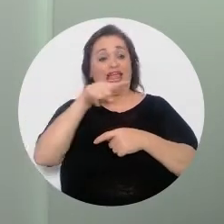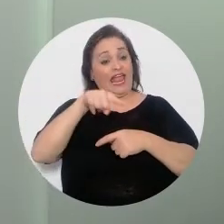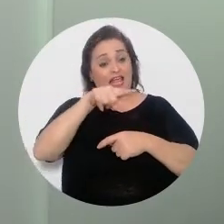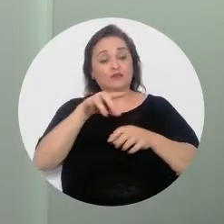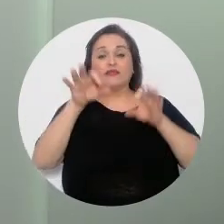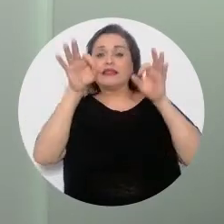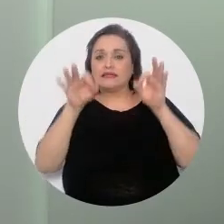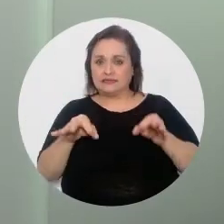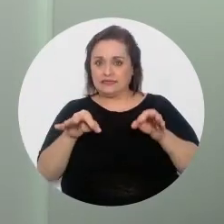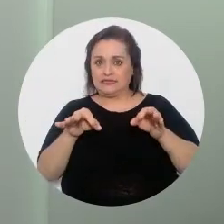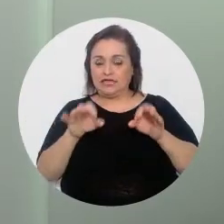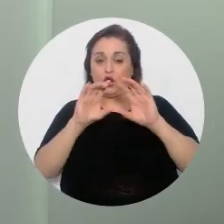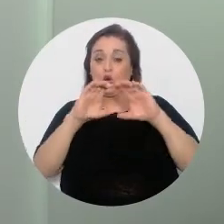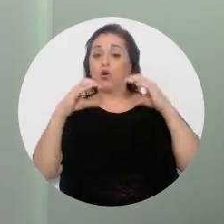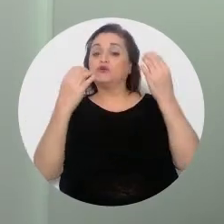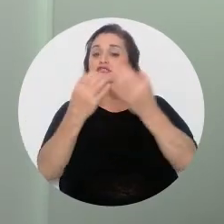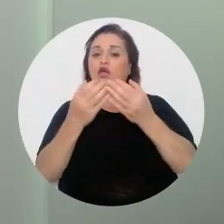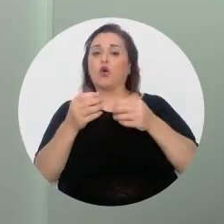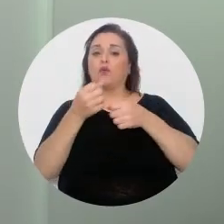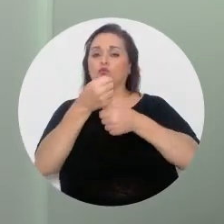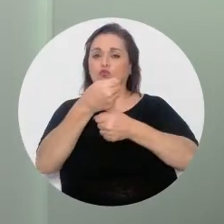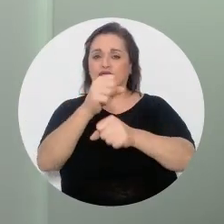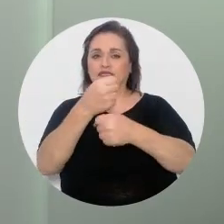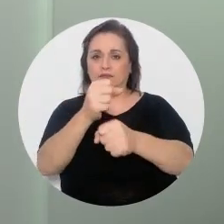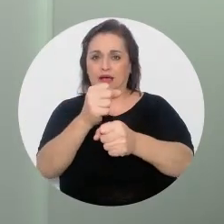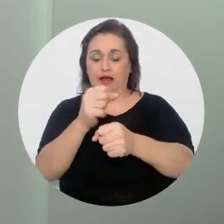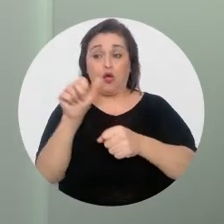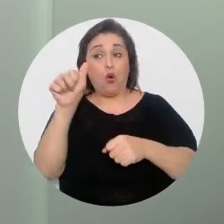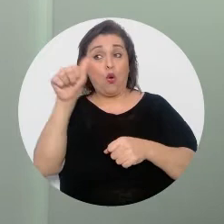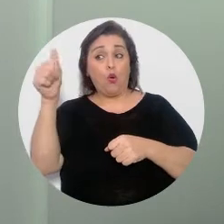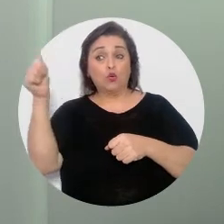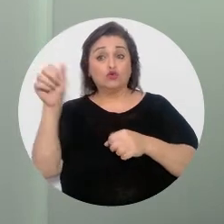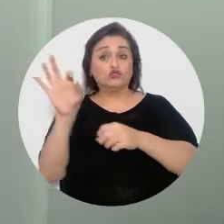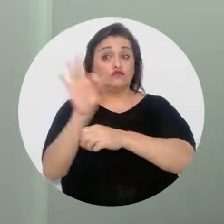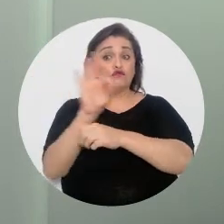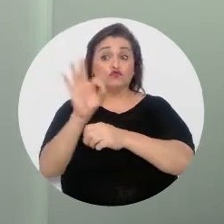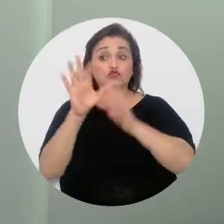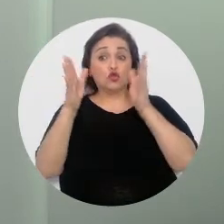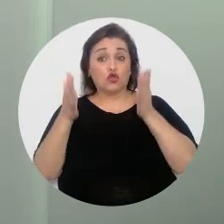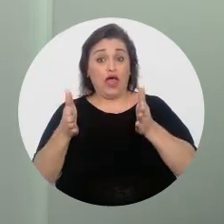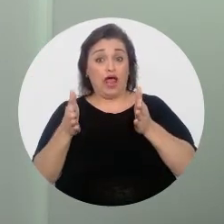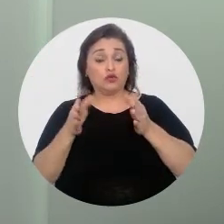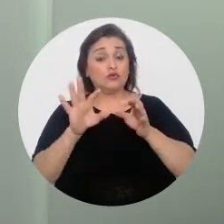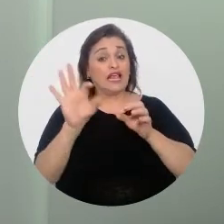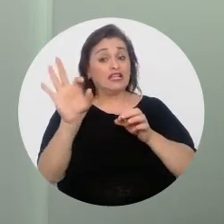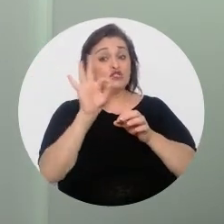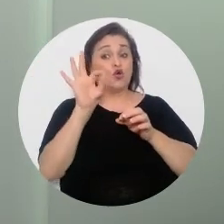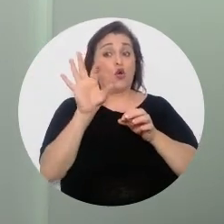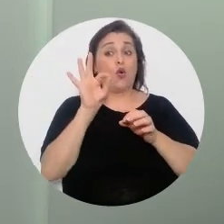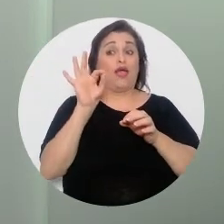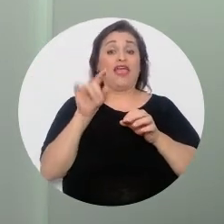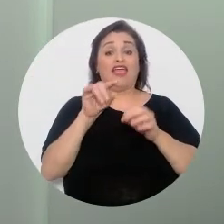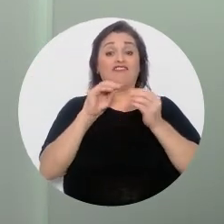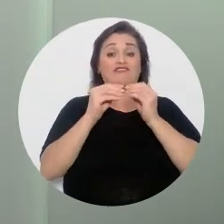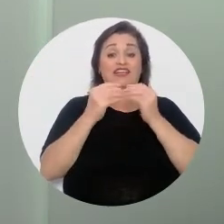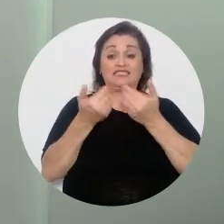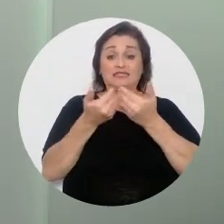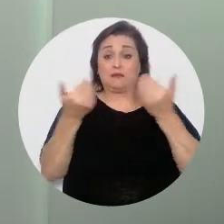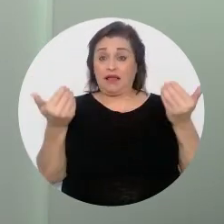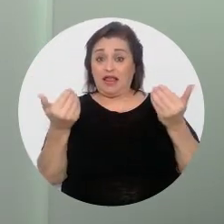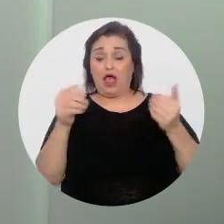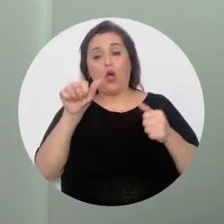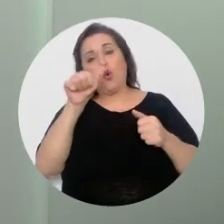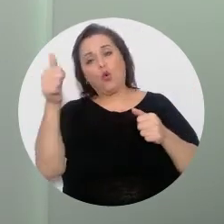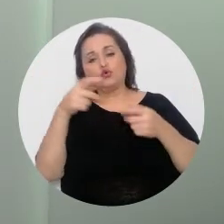las decisiones del Consejo Municipal. Y otros funcionarios que se iban a elegir en esta fecha separada eran